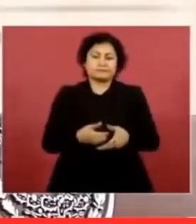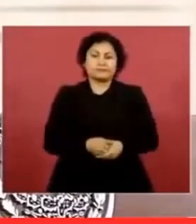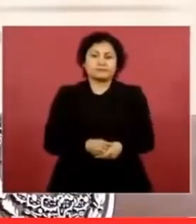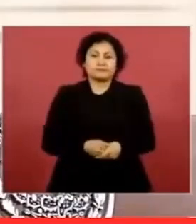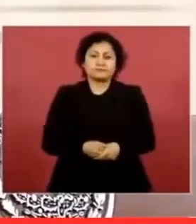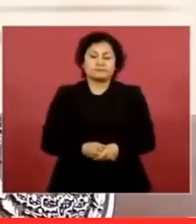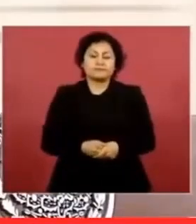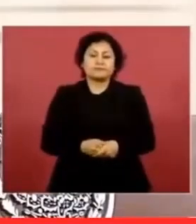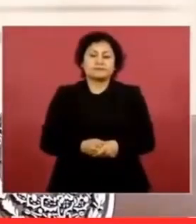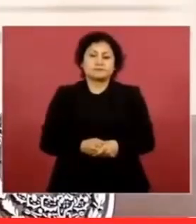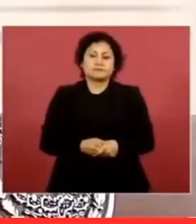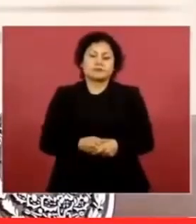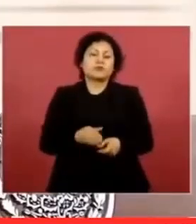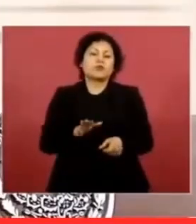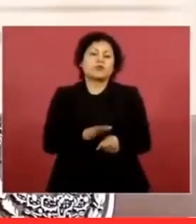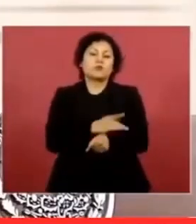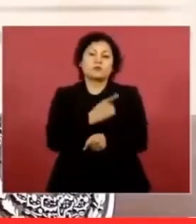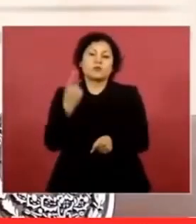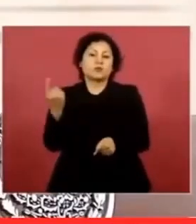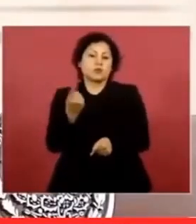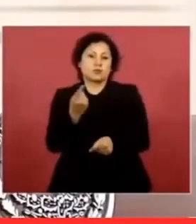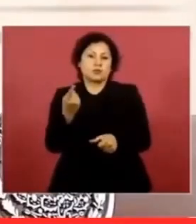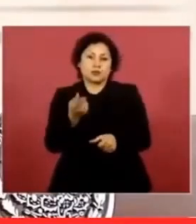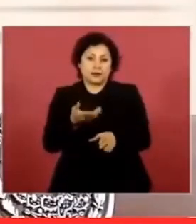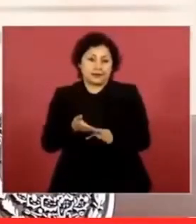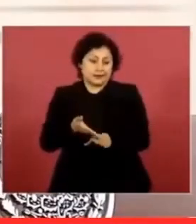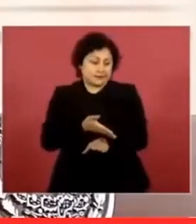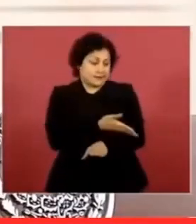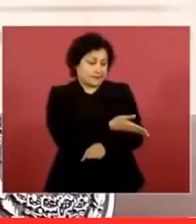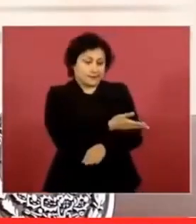durante el periodo neoliberal o neoporfirista,